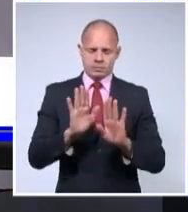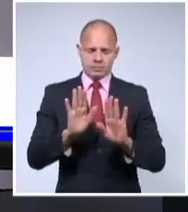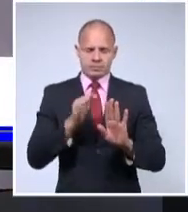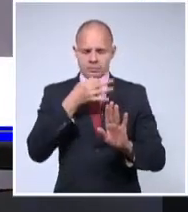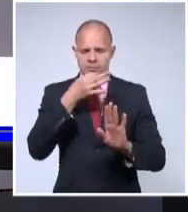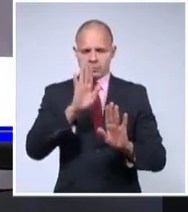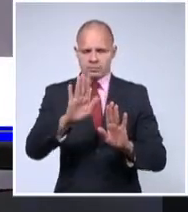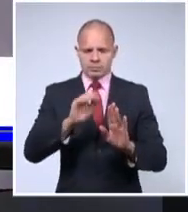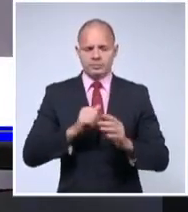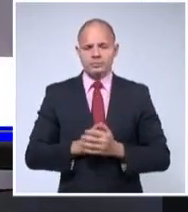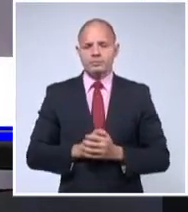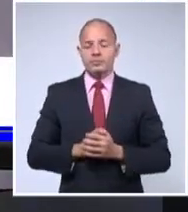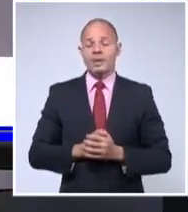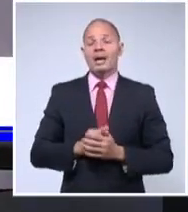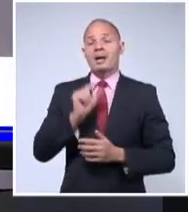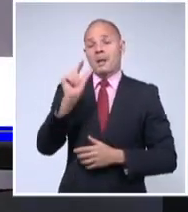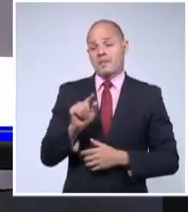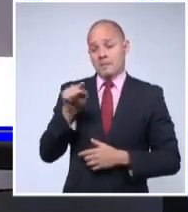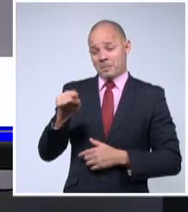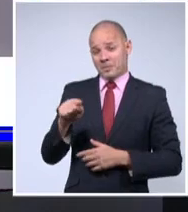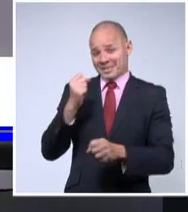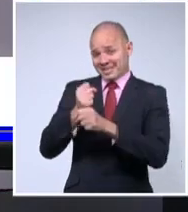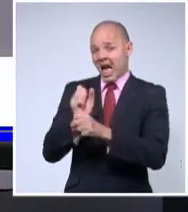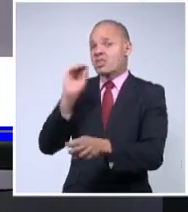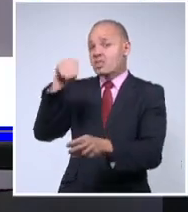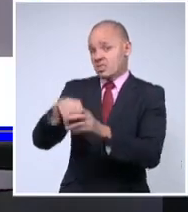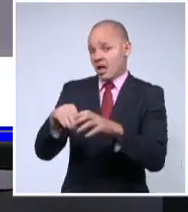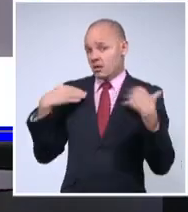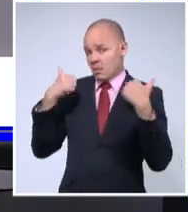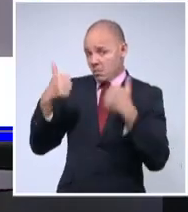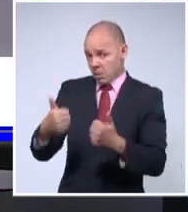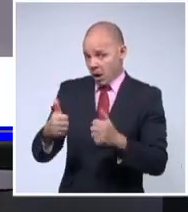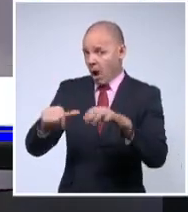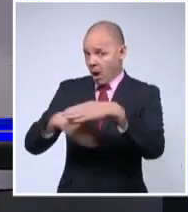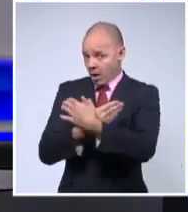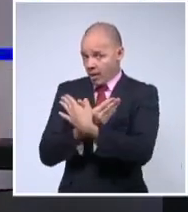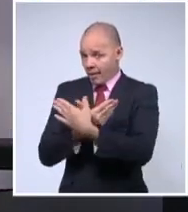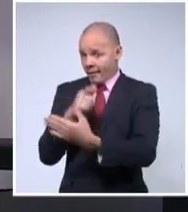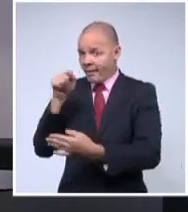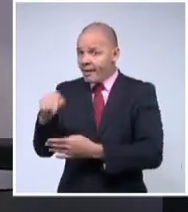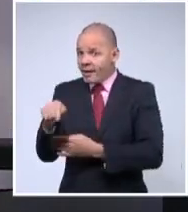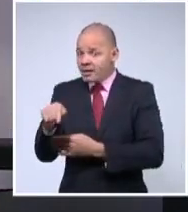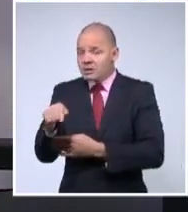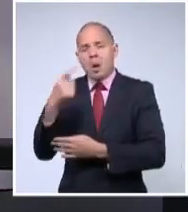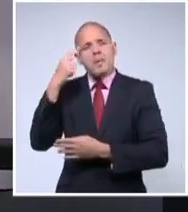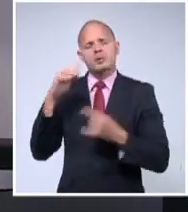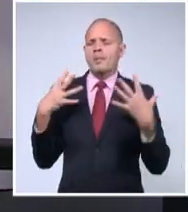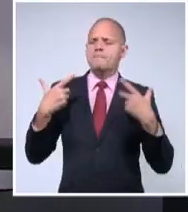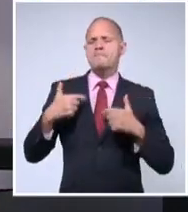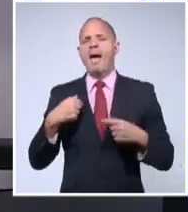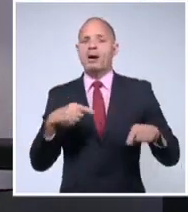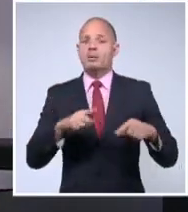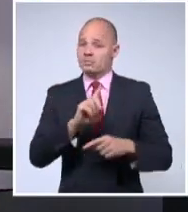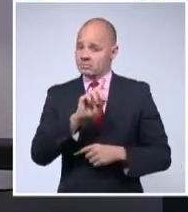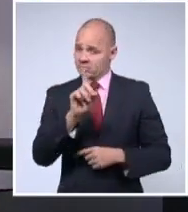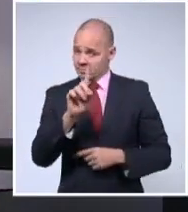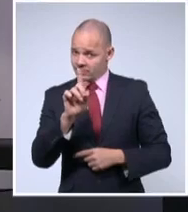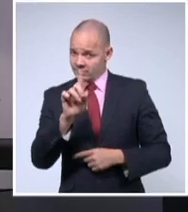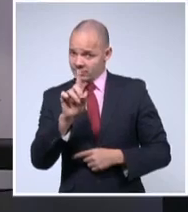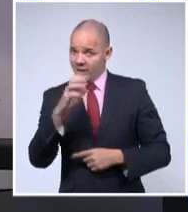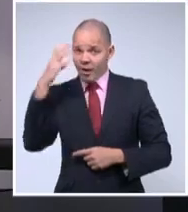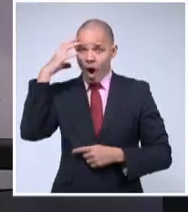por iniciativa propia. Ellos reciben instrucciones en su comportamiento. Y hay que recordar que nuestro país lleva,